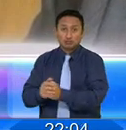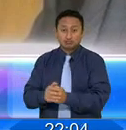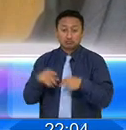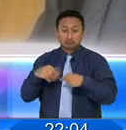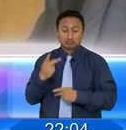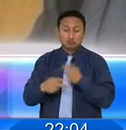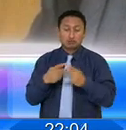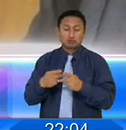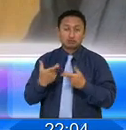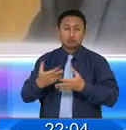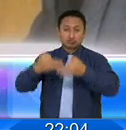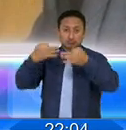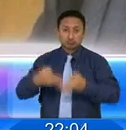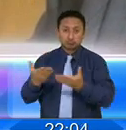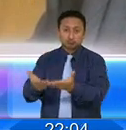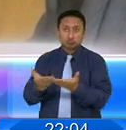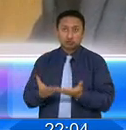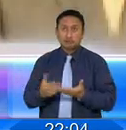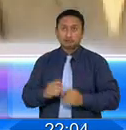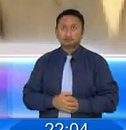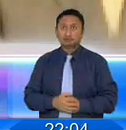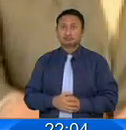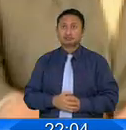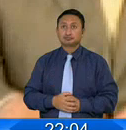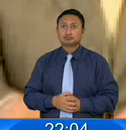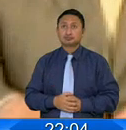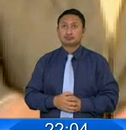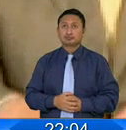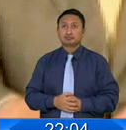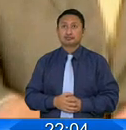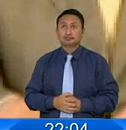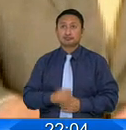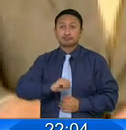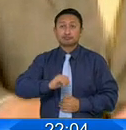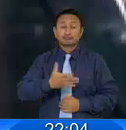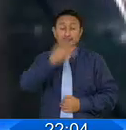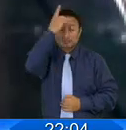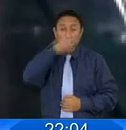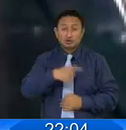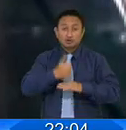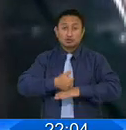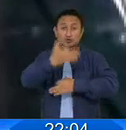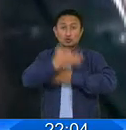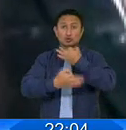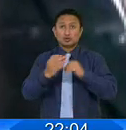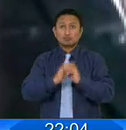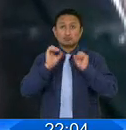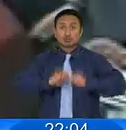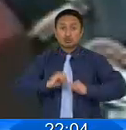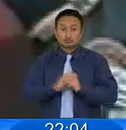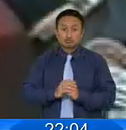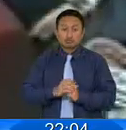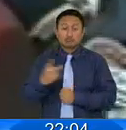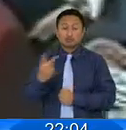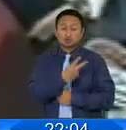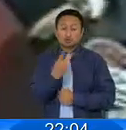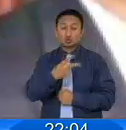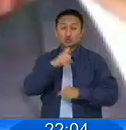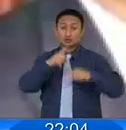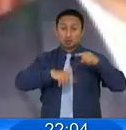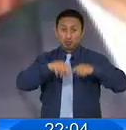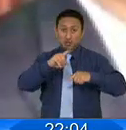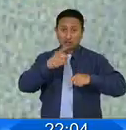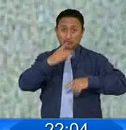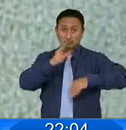proceso de cumplimiento en Ginebra. Dentro de la decisión judicial, los magistrados indicaron que el fallo que declara inocente a los hermanos